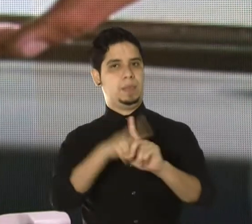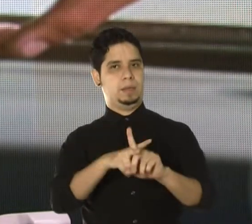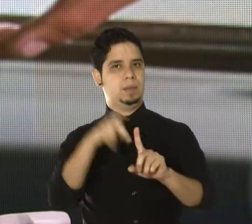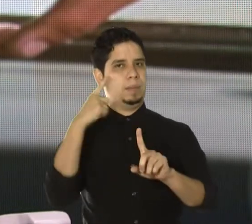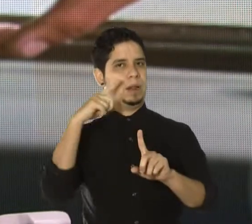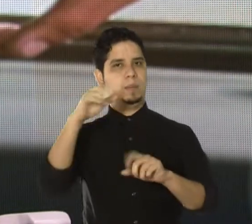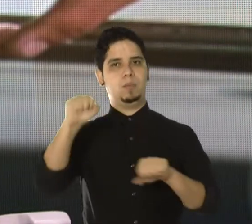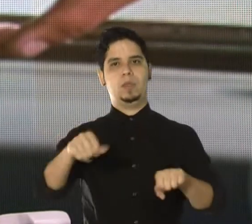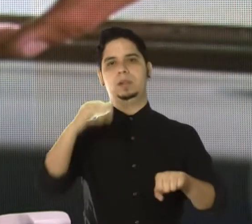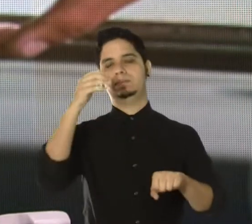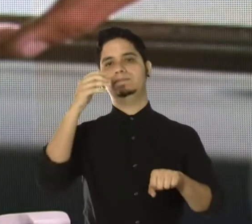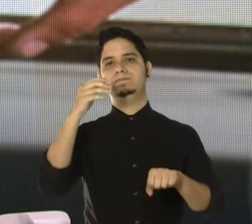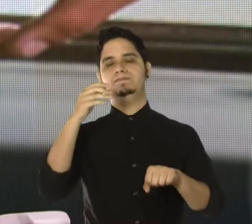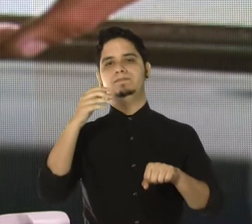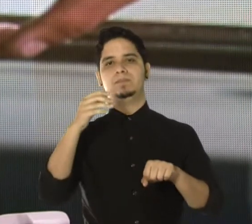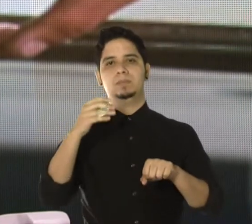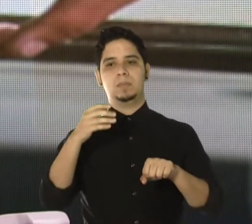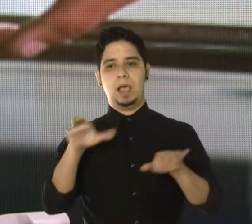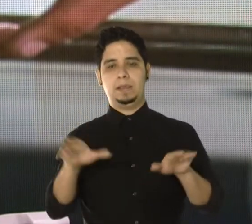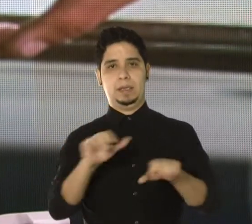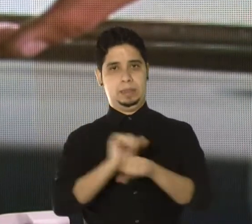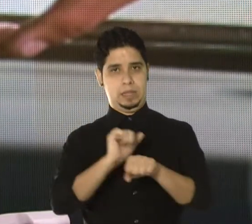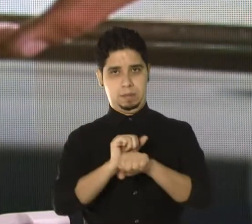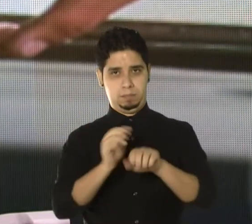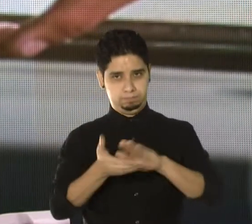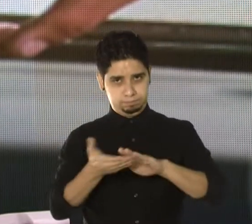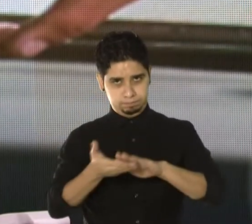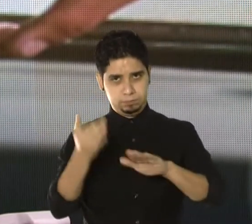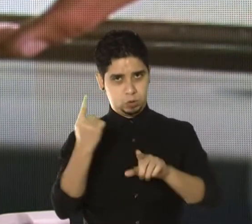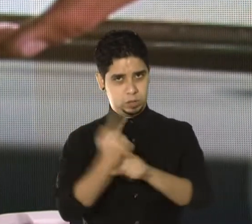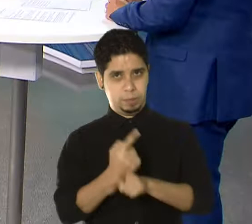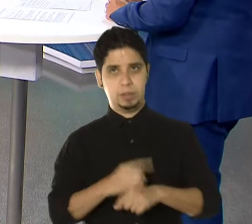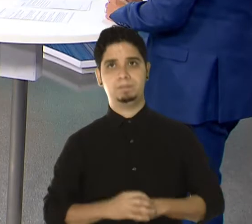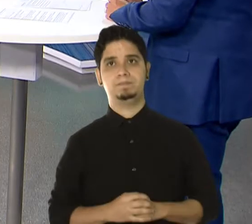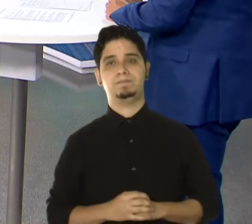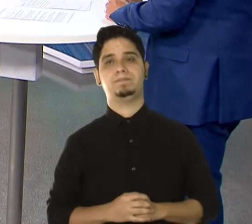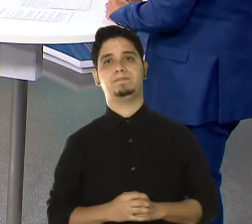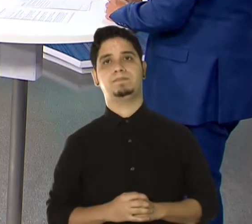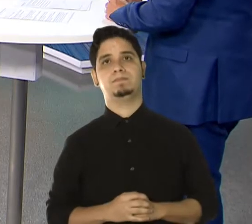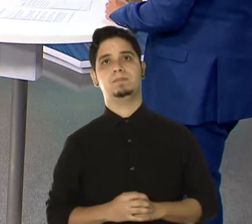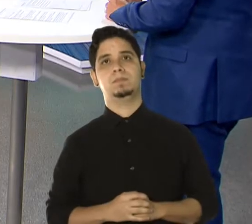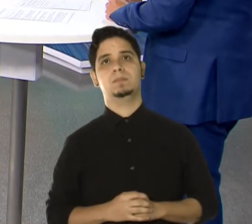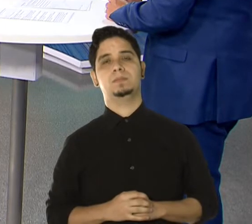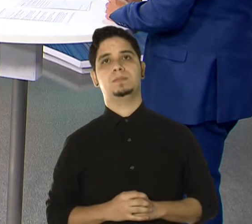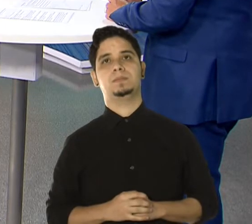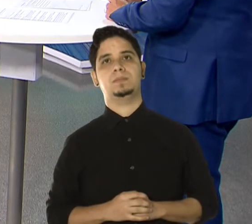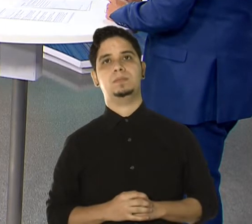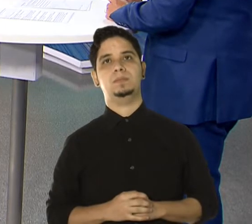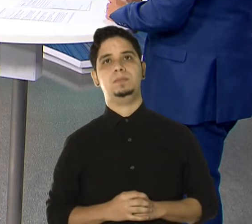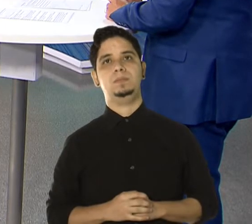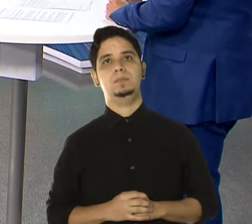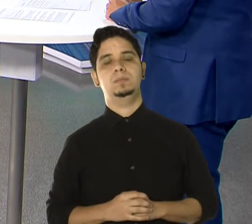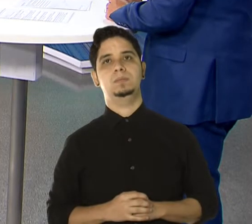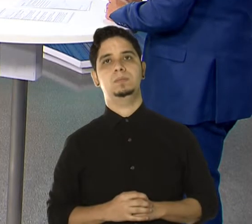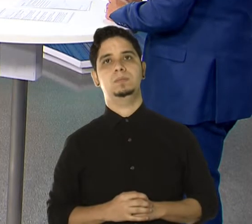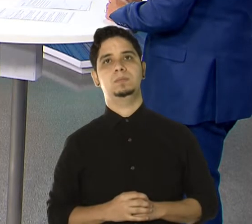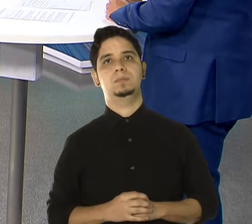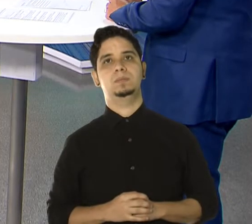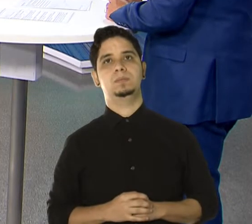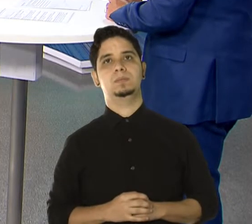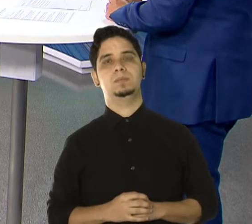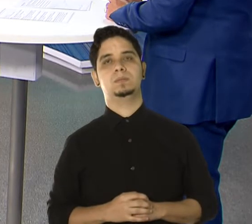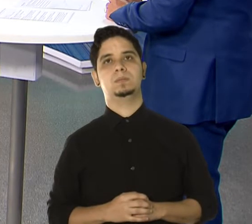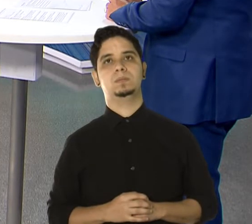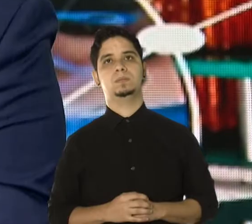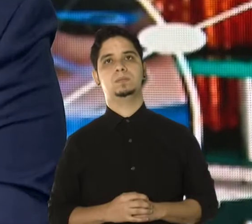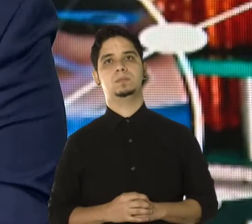maximizar la labor y los empleados que tengamos en el proyecto. Sí, o sea, no va a ser no es una cosa